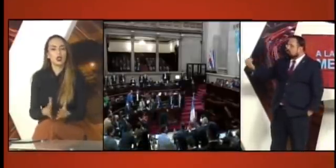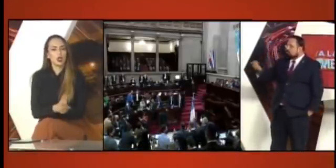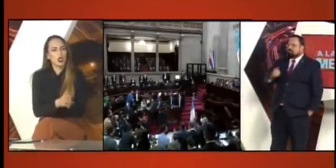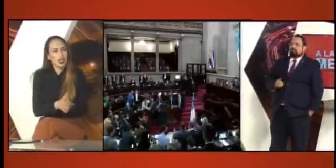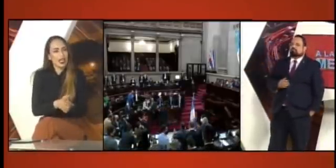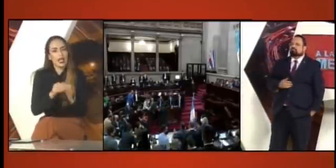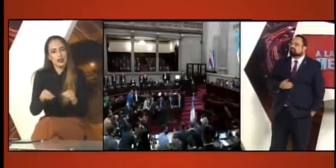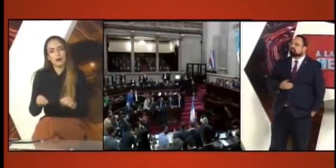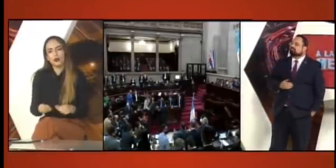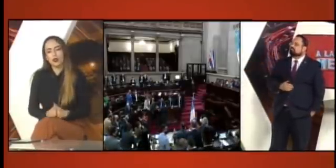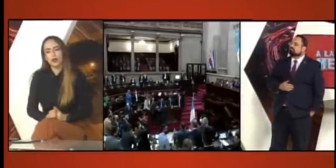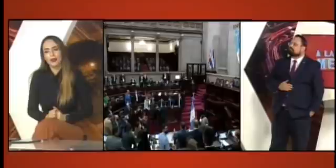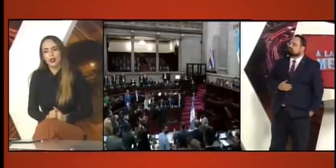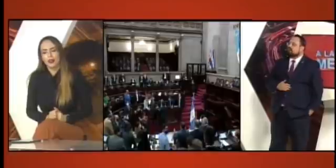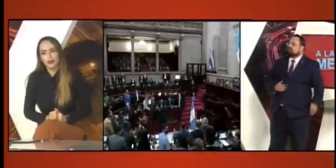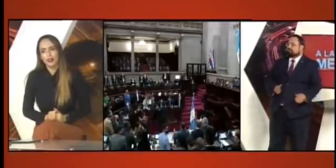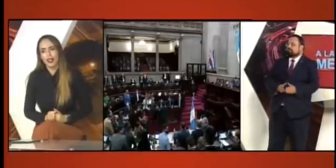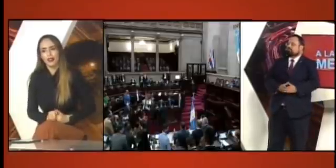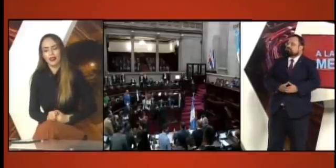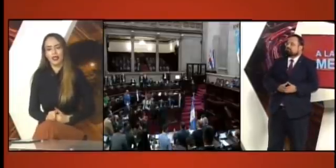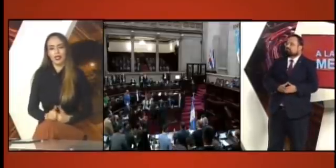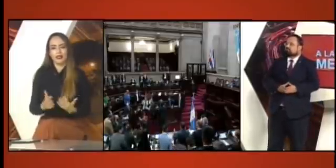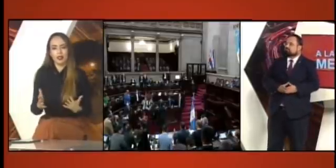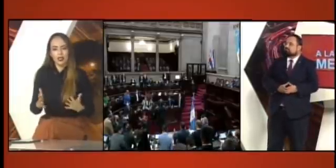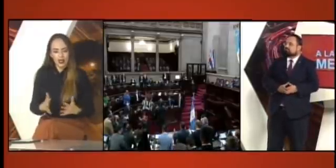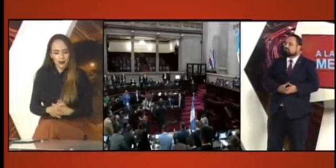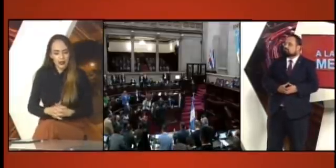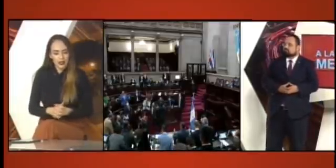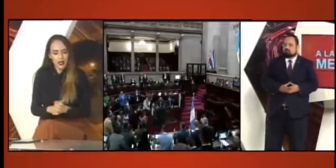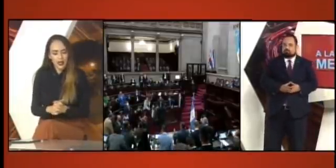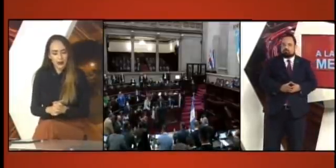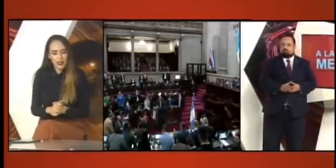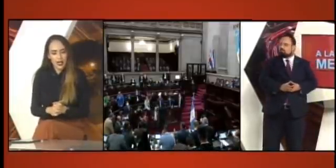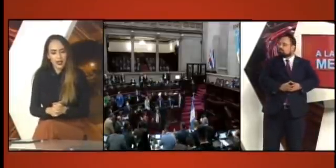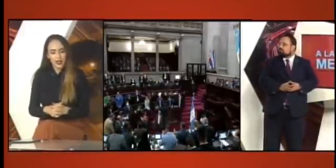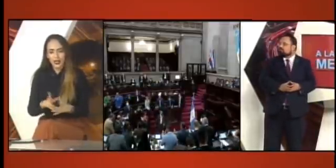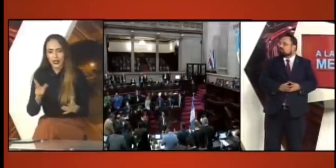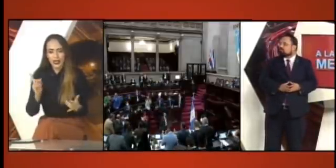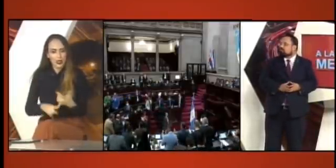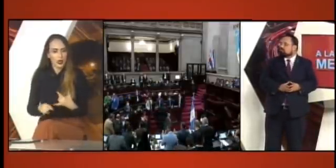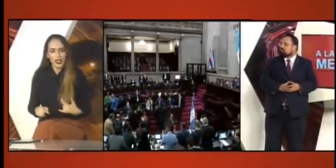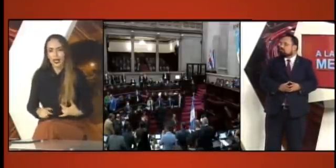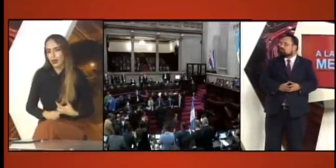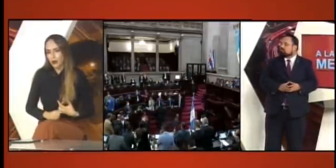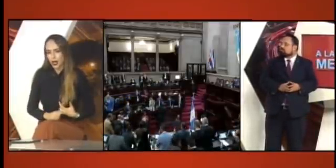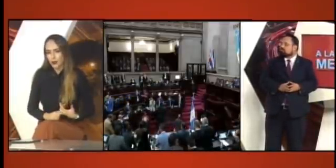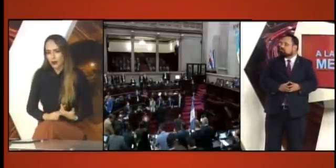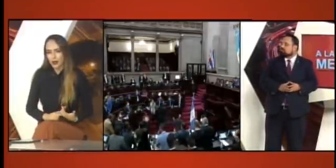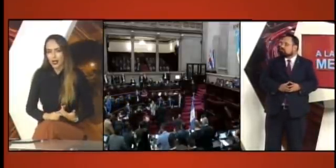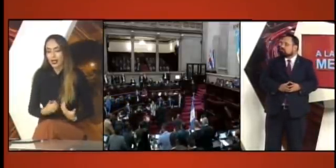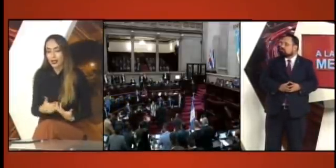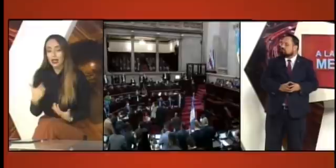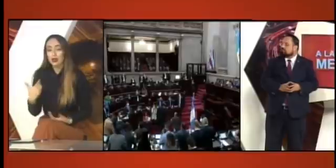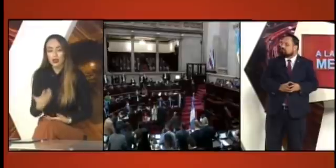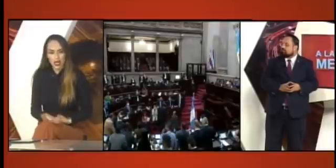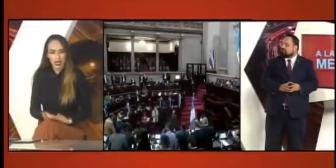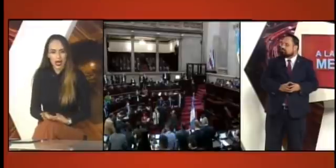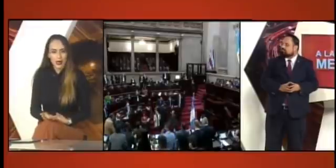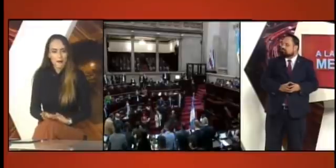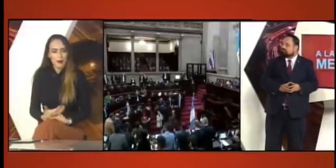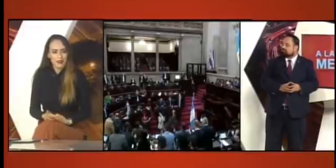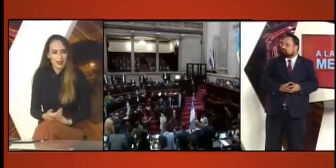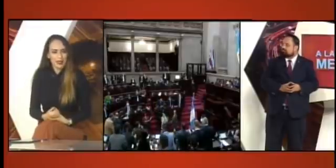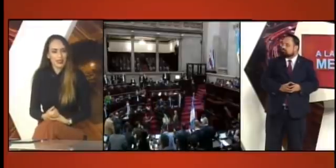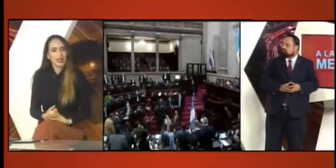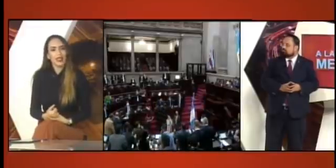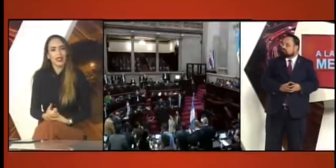mira yo creo que en este punto la verdad el estado de camille de calamidad en el toque de queda por ejemplo para que la gente ya no salga